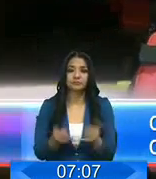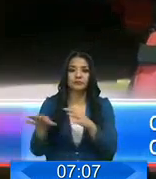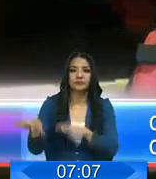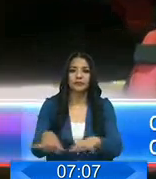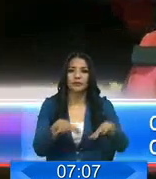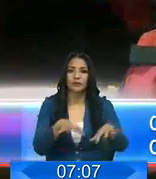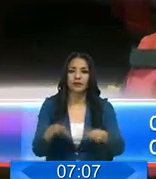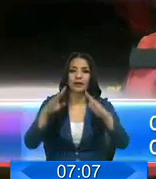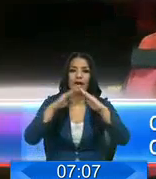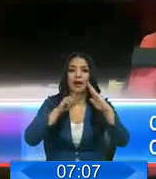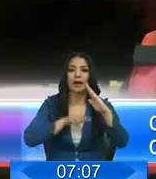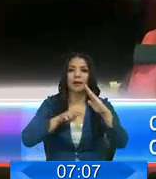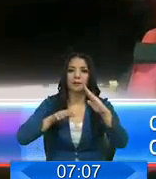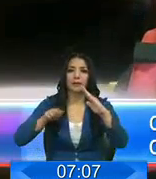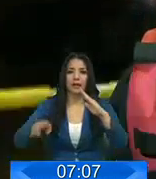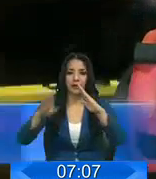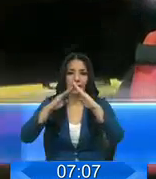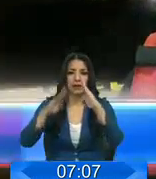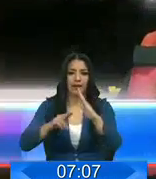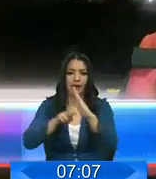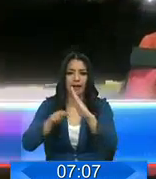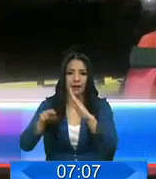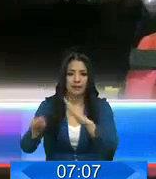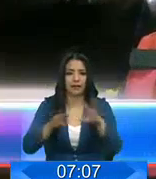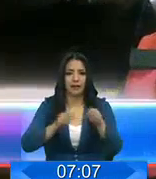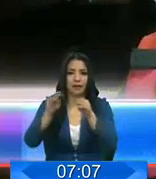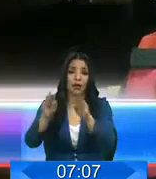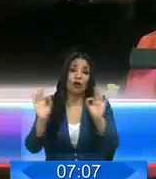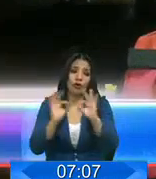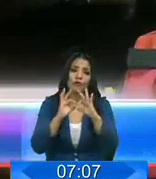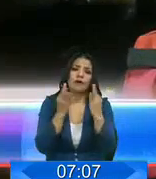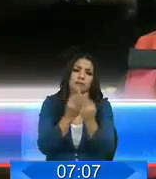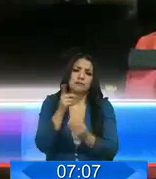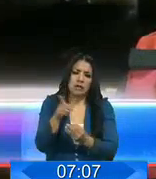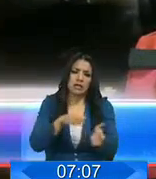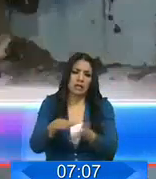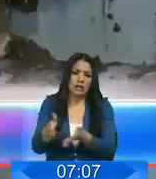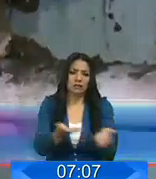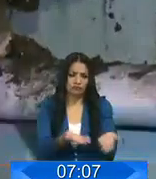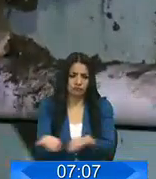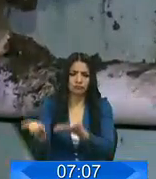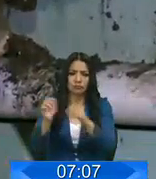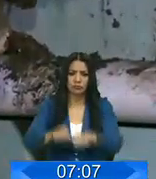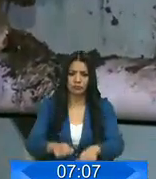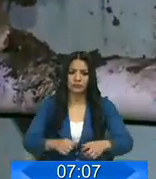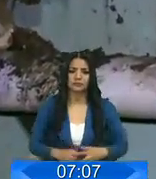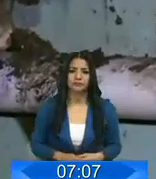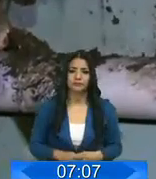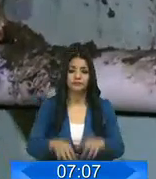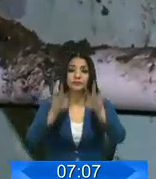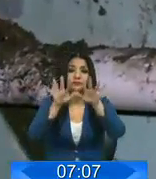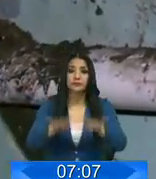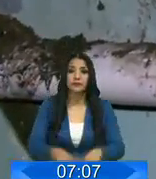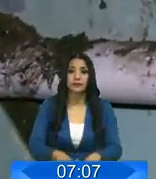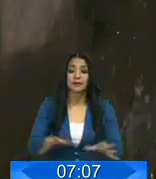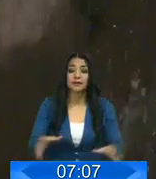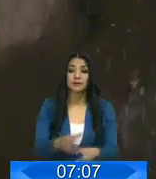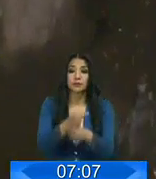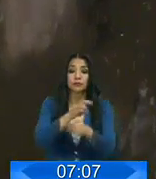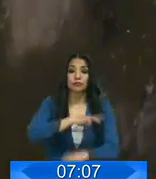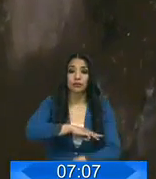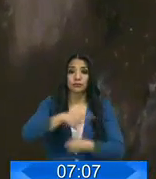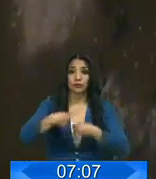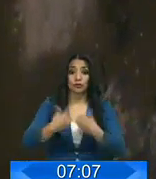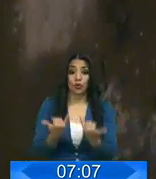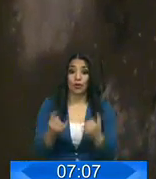de albergues y de igual manera se están dirigiendo a domicilios de sus familiares. La Secretaría de Seguridad del municipio realizará esta